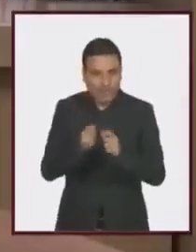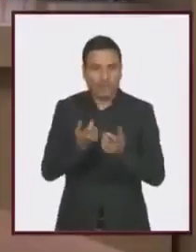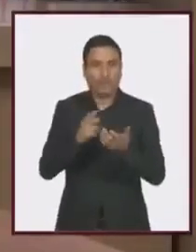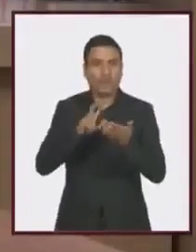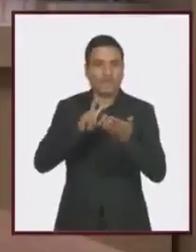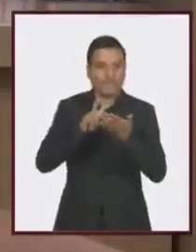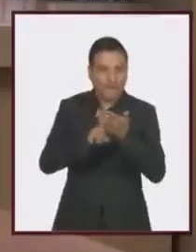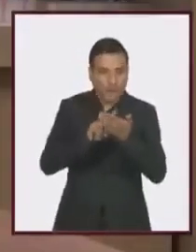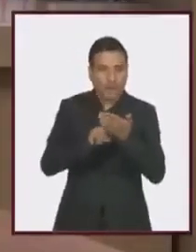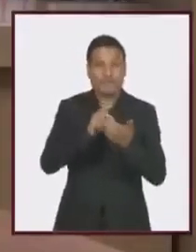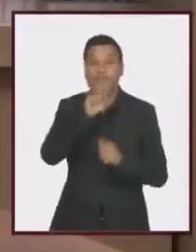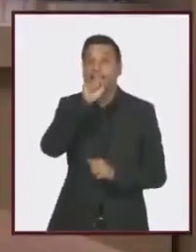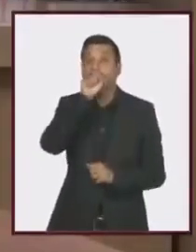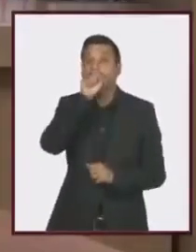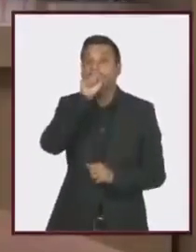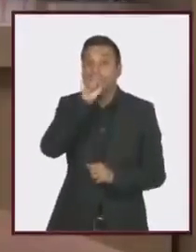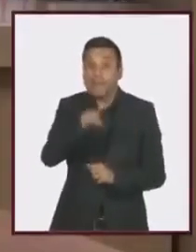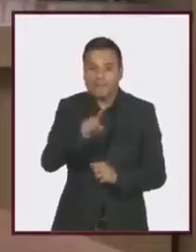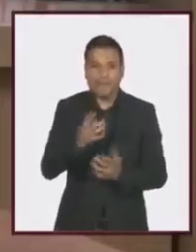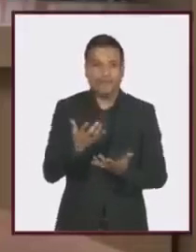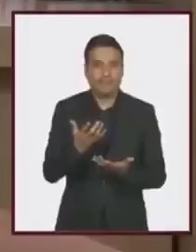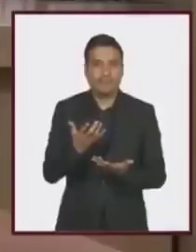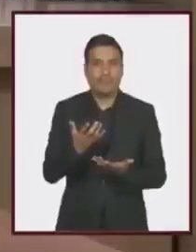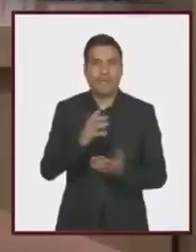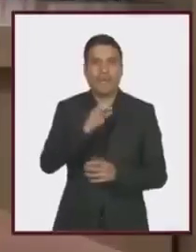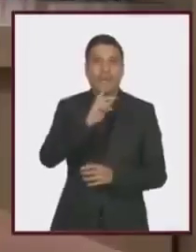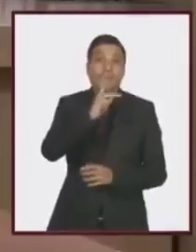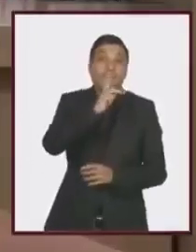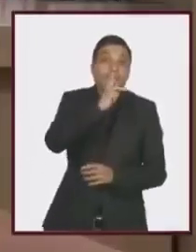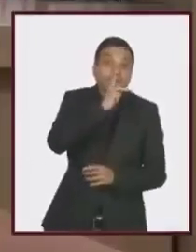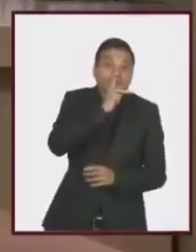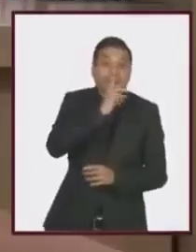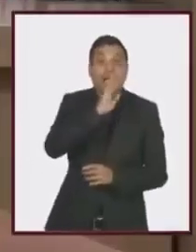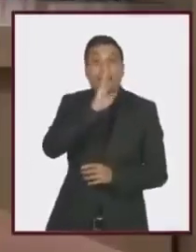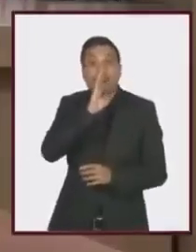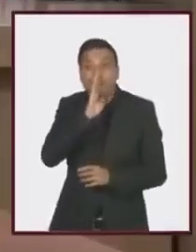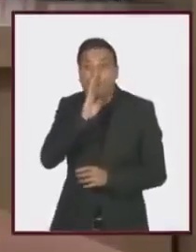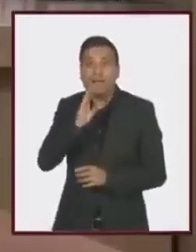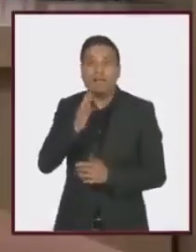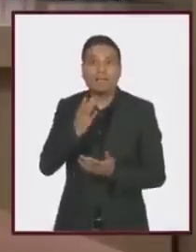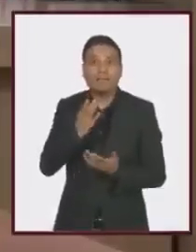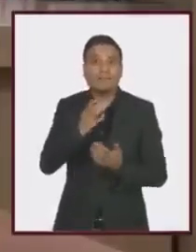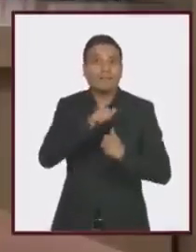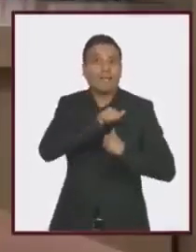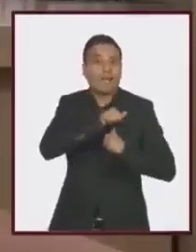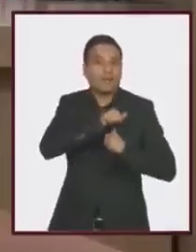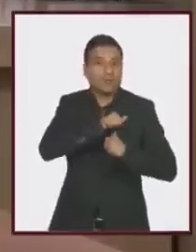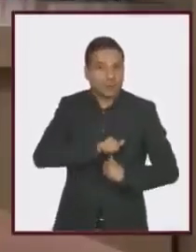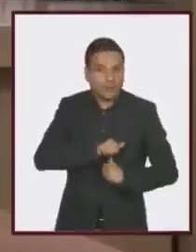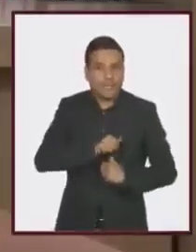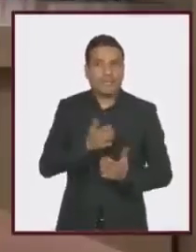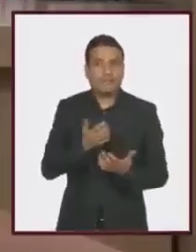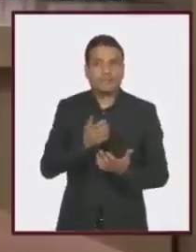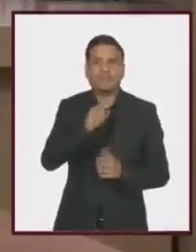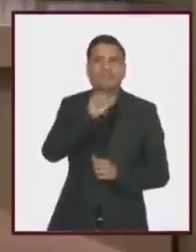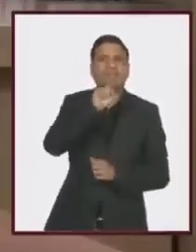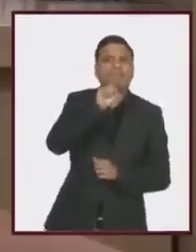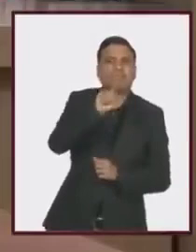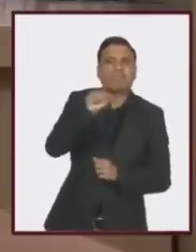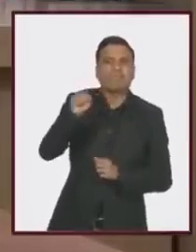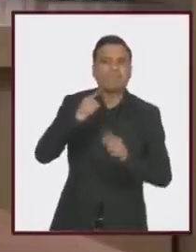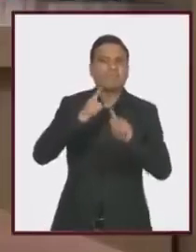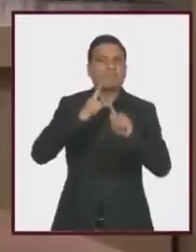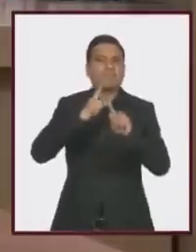las expectativas que tienen las madres, los padres de familia, las autoridades con respecto a la escuela. Esto es